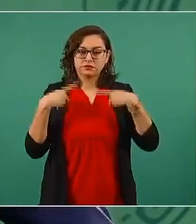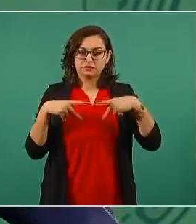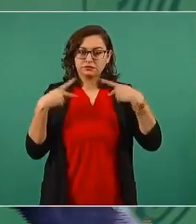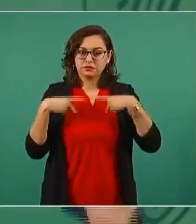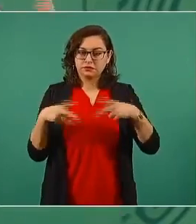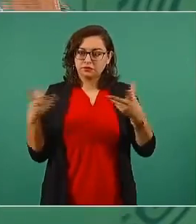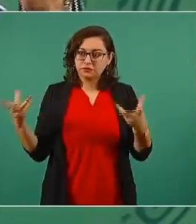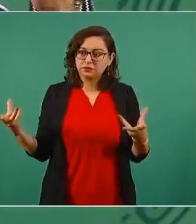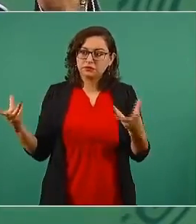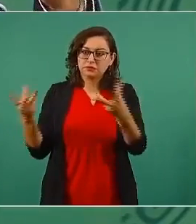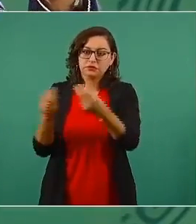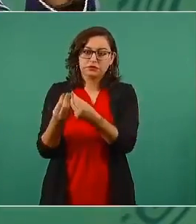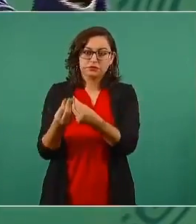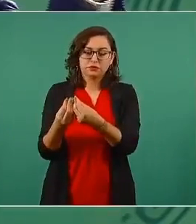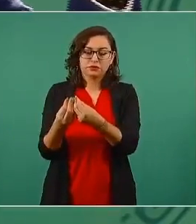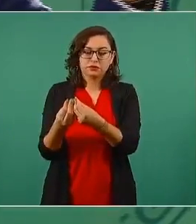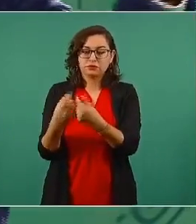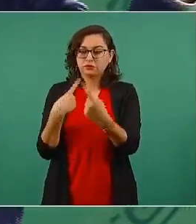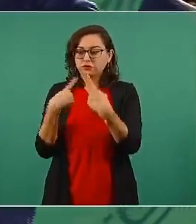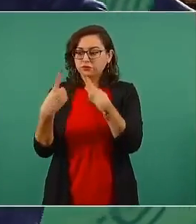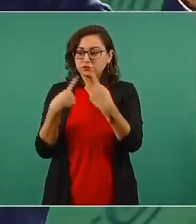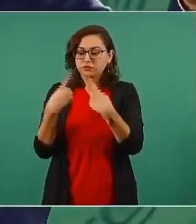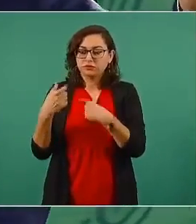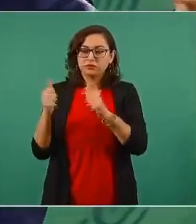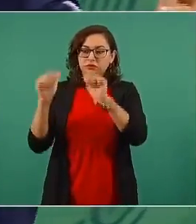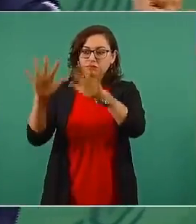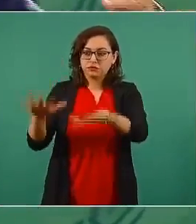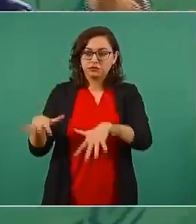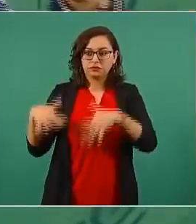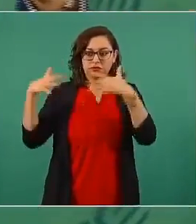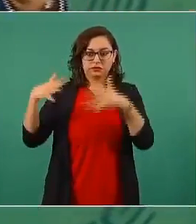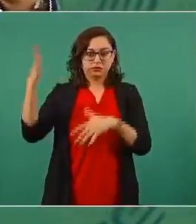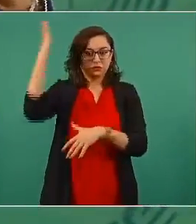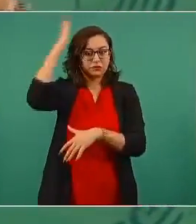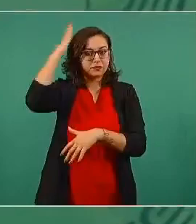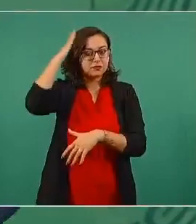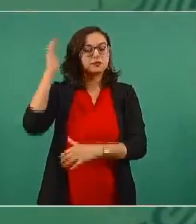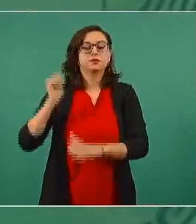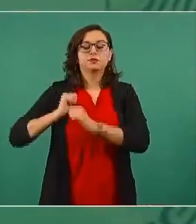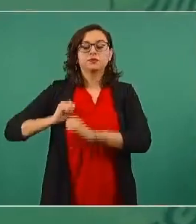campesinos en lo que era la casa ejidal.